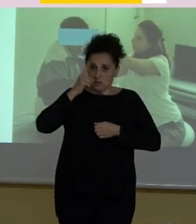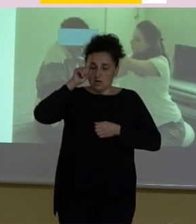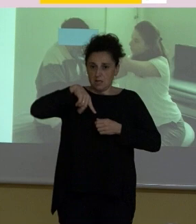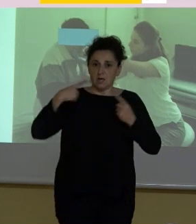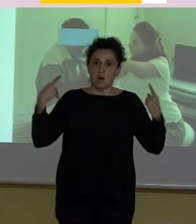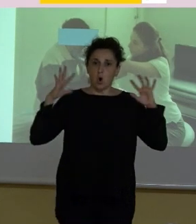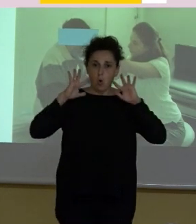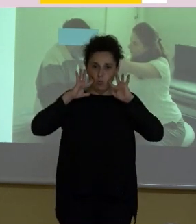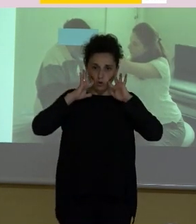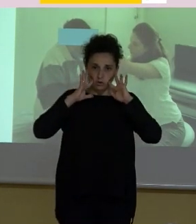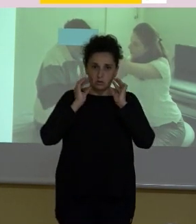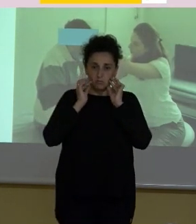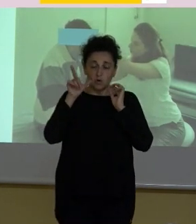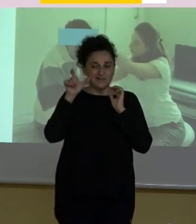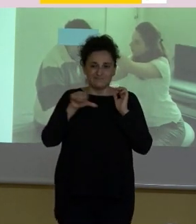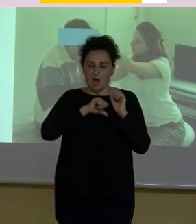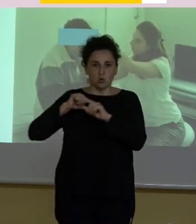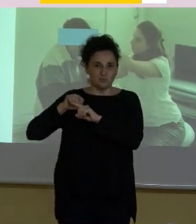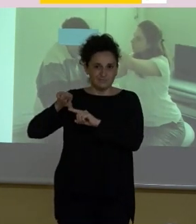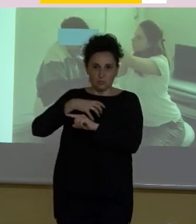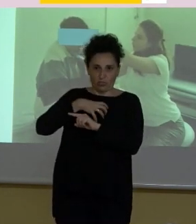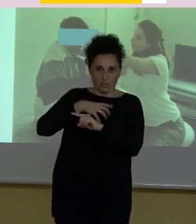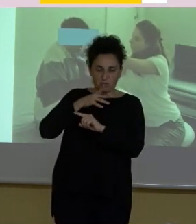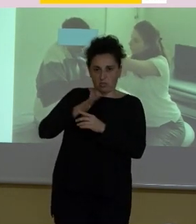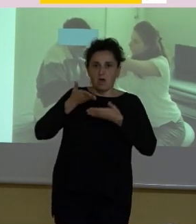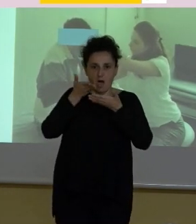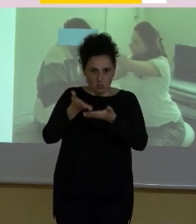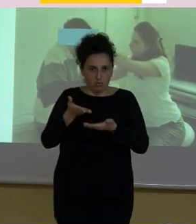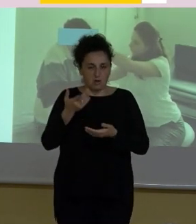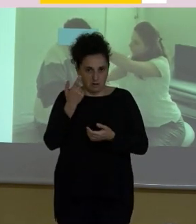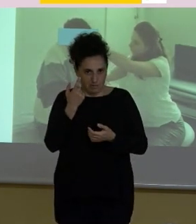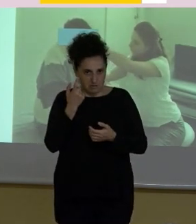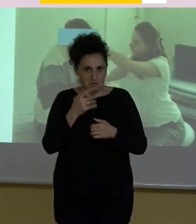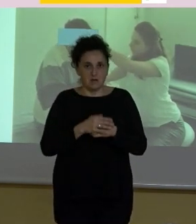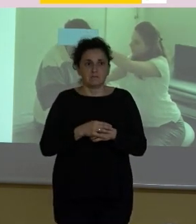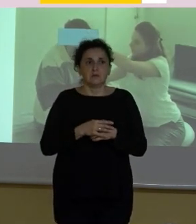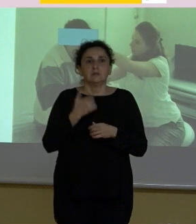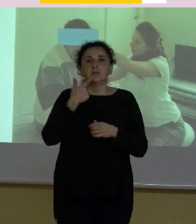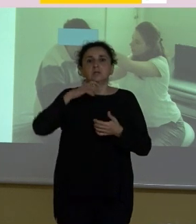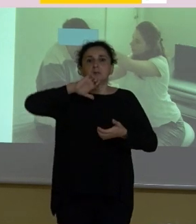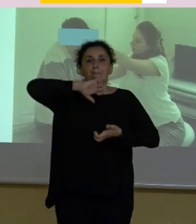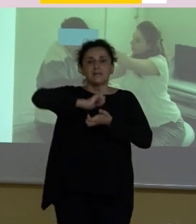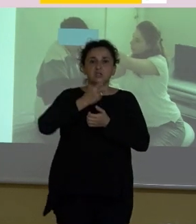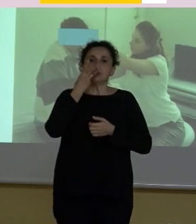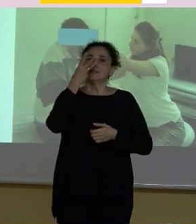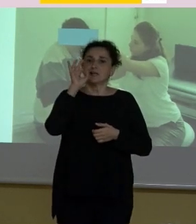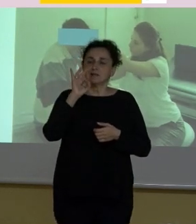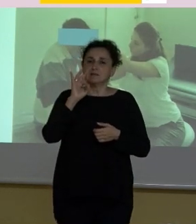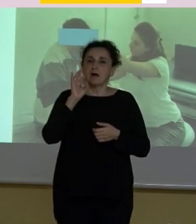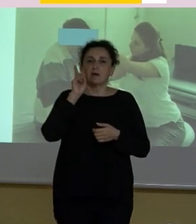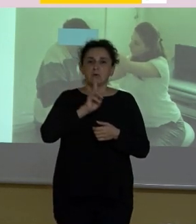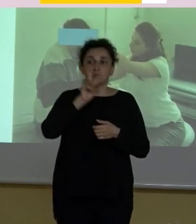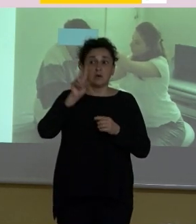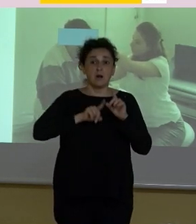carrillos, porque la verdad que él por sí solo no podía realizarlo. Empezamos trabajando con presiones de 30 y ahora, como veremos